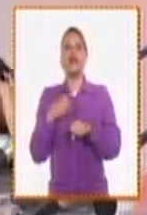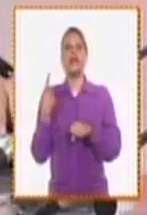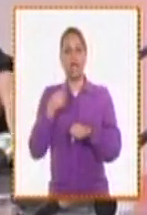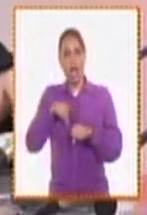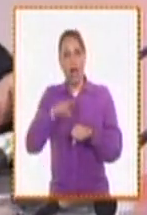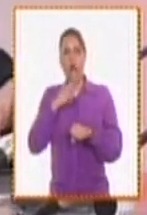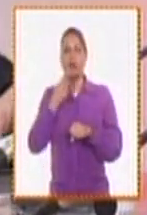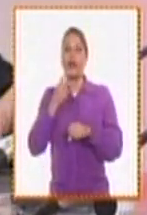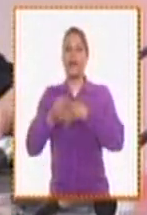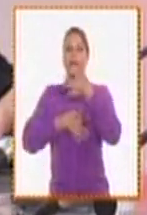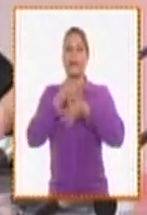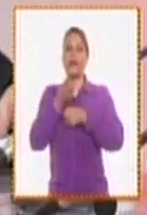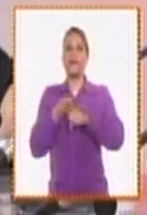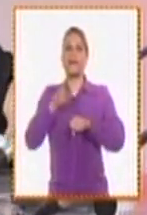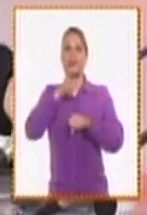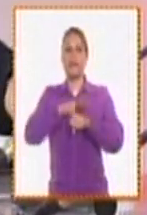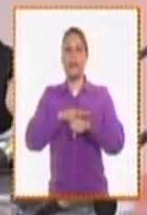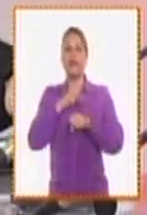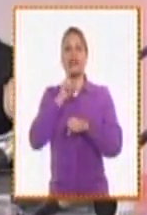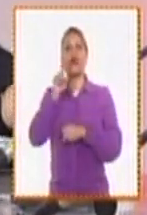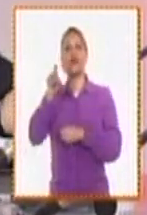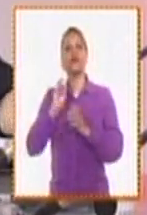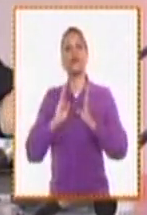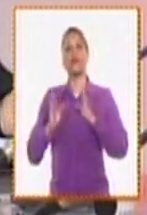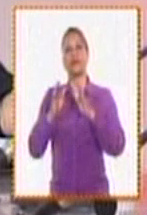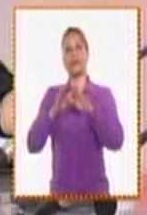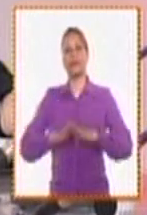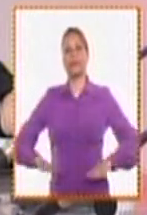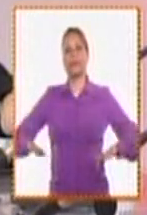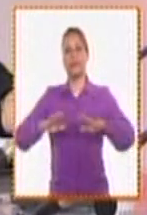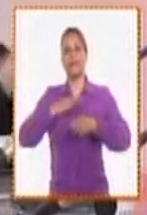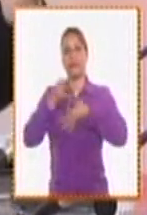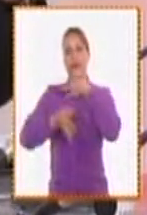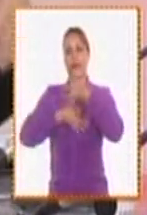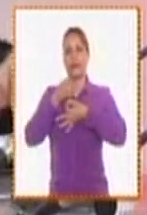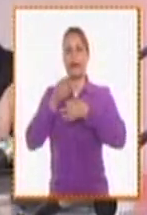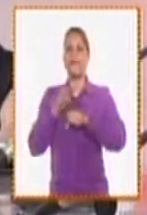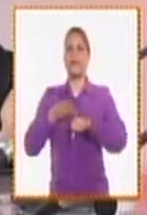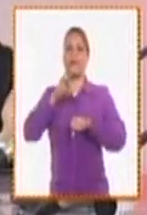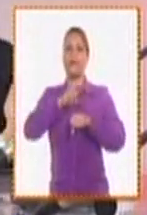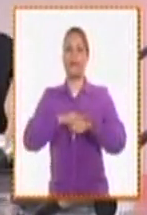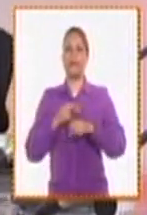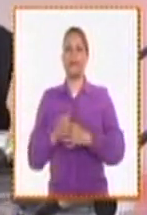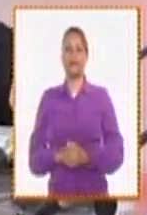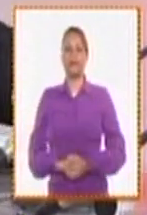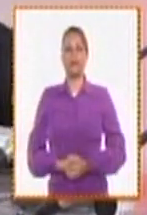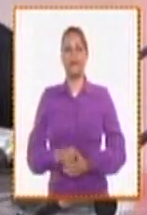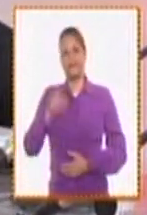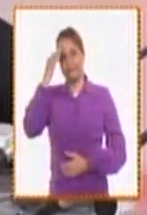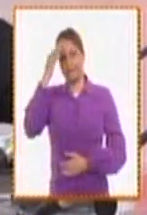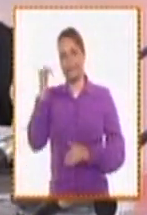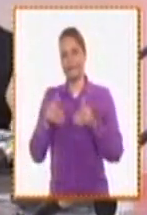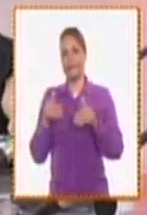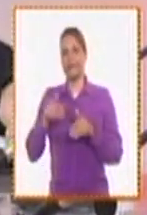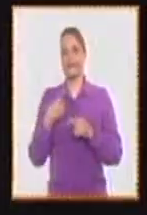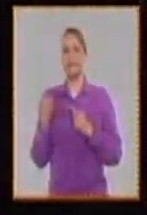hablando en esta última parte de nuestra mesa redonda de hoy. Gracias, Giliana, por estar con nosotros esta